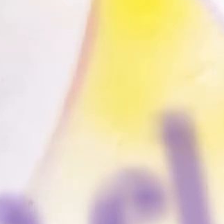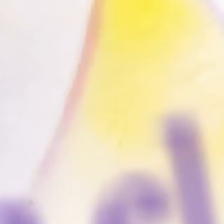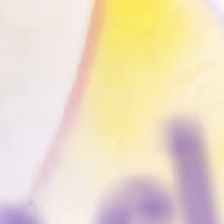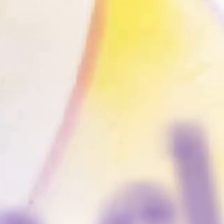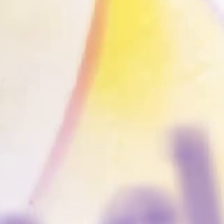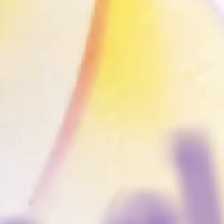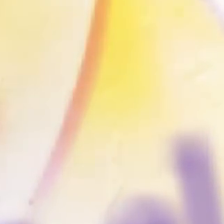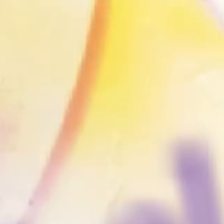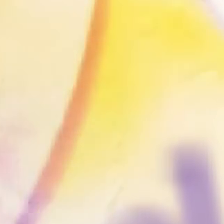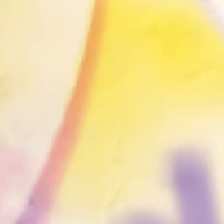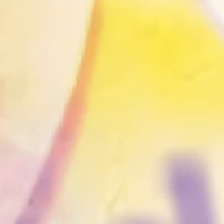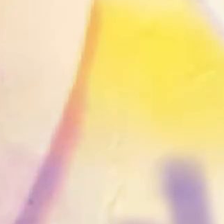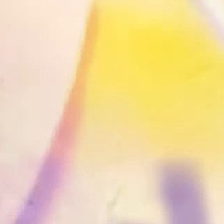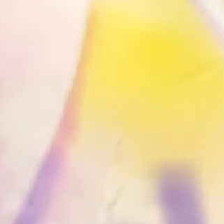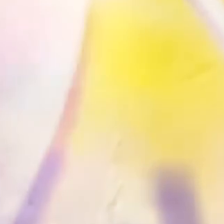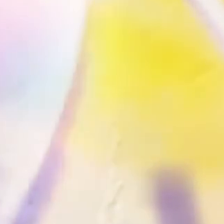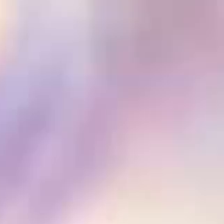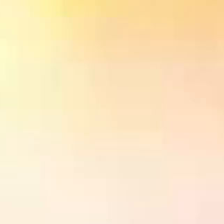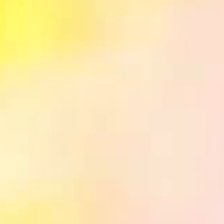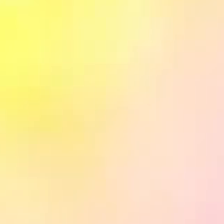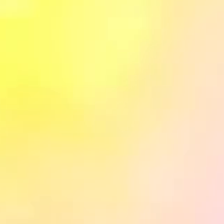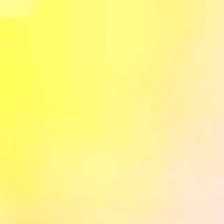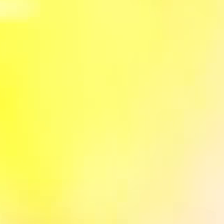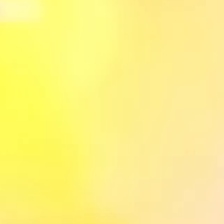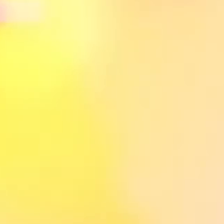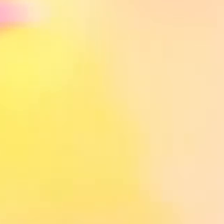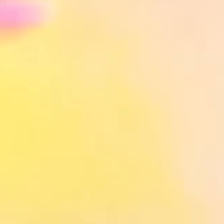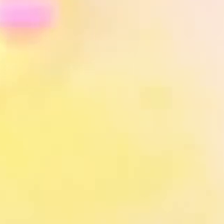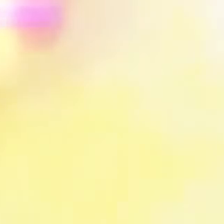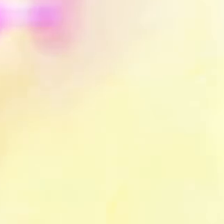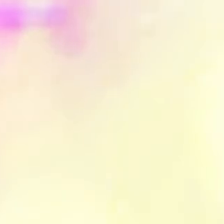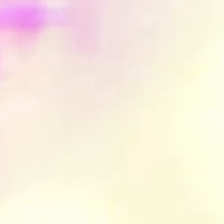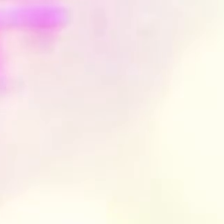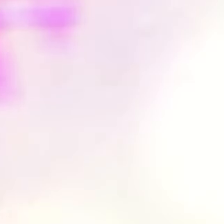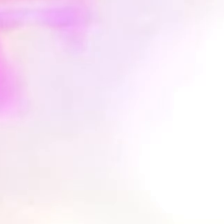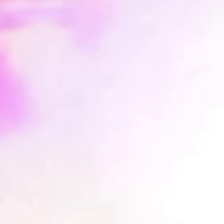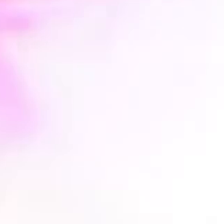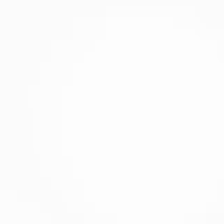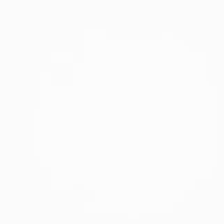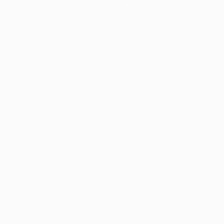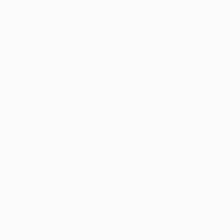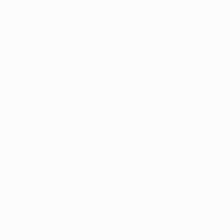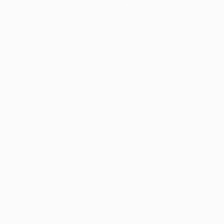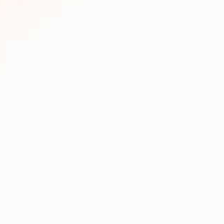de participar de la celebración de la misa, Canal Orbe 21 presenta